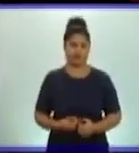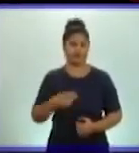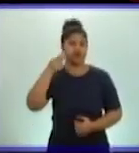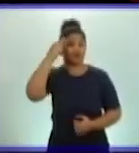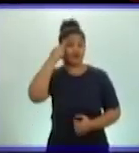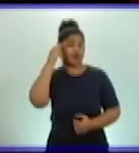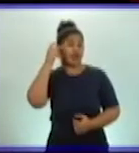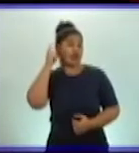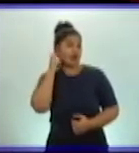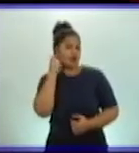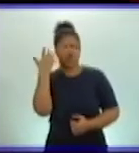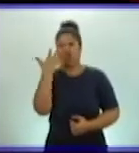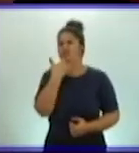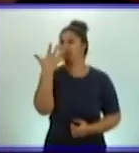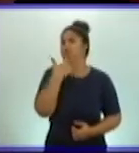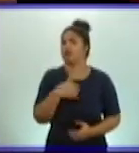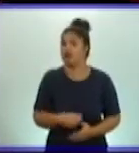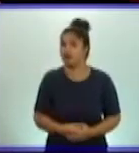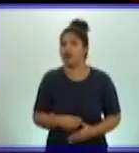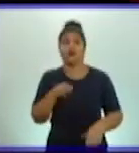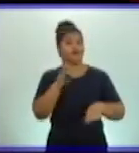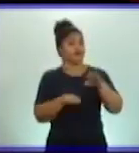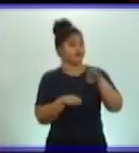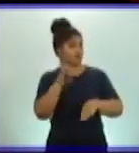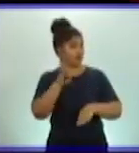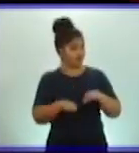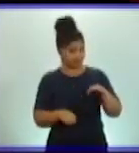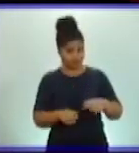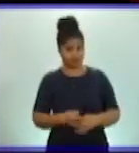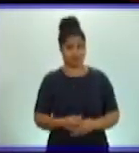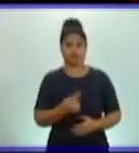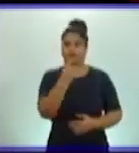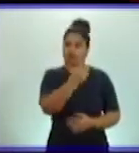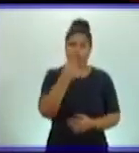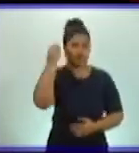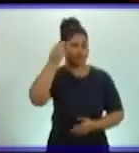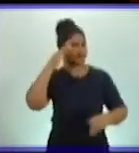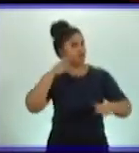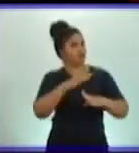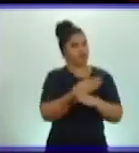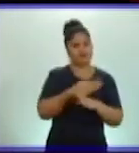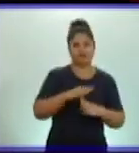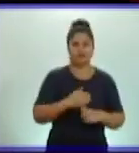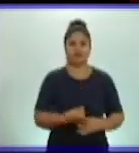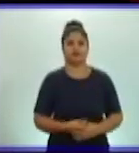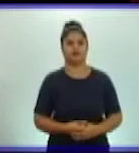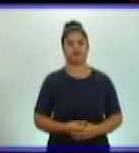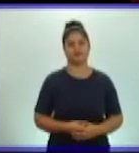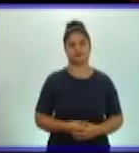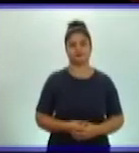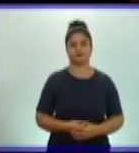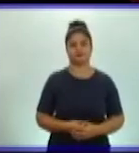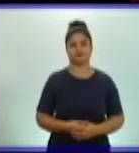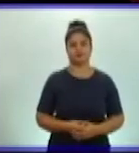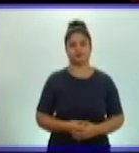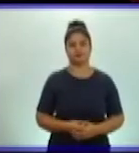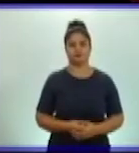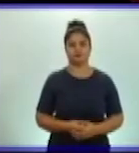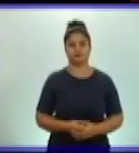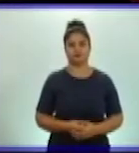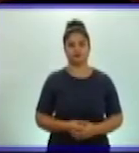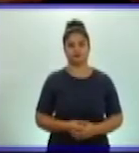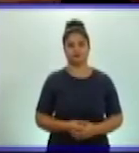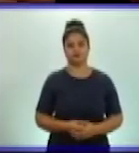o la suegra, que por tanto, ¿quién tiene la obligación de ir a llevarle esos alimentos porque la viejita está enferma? La